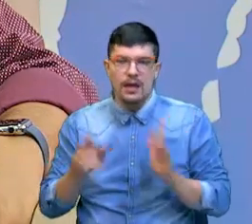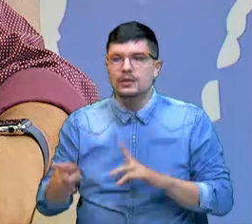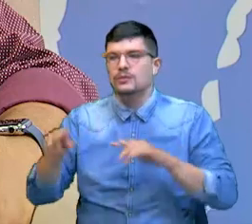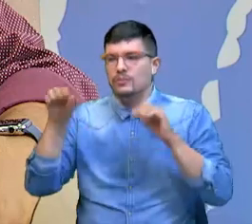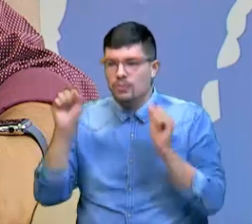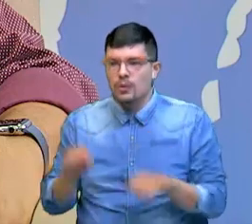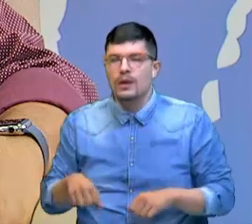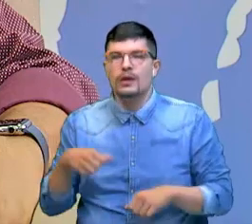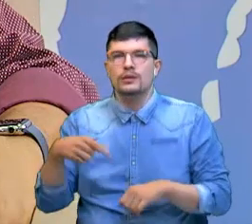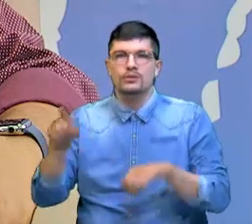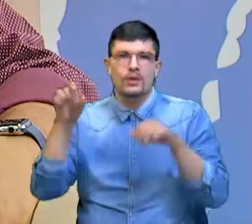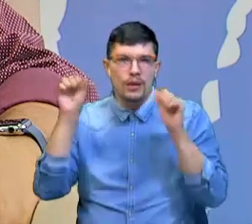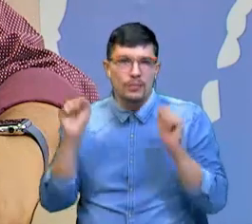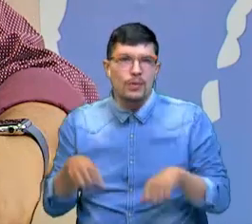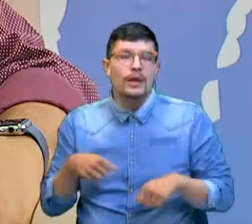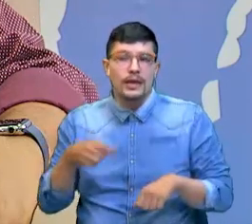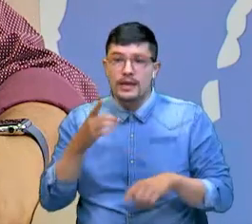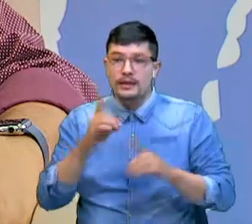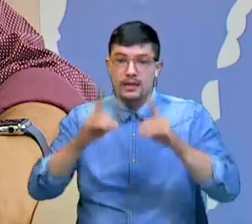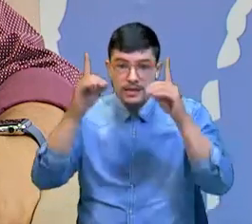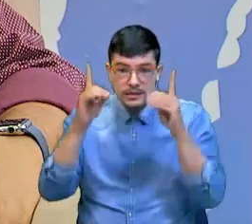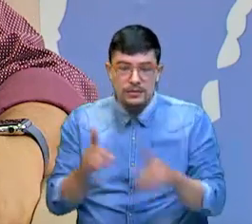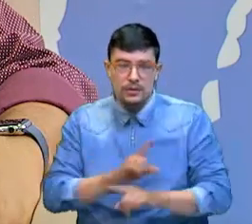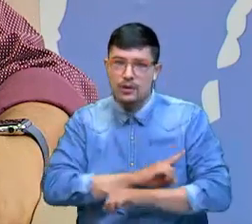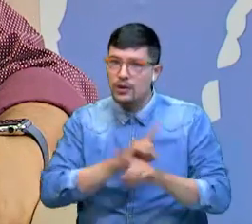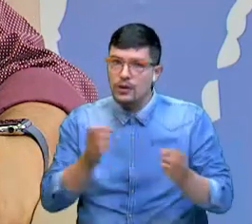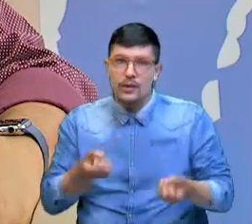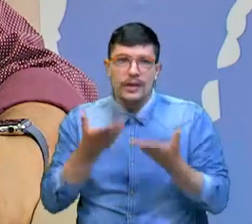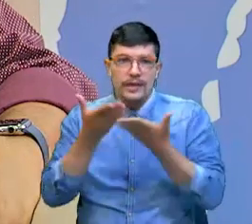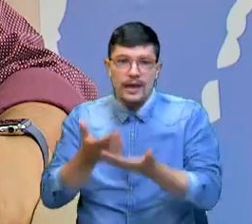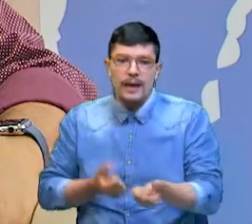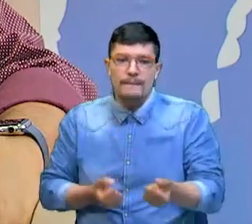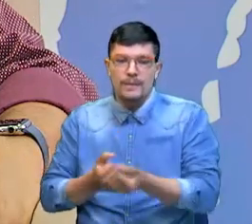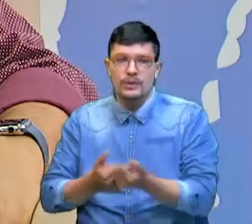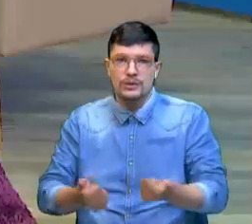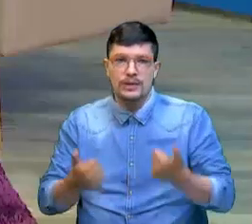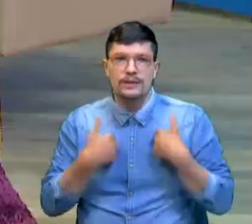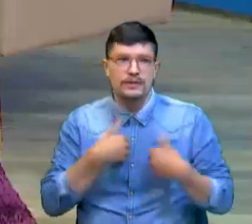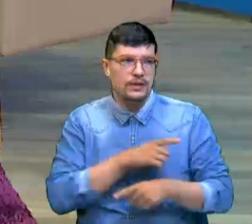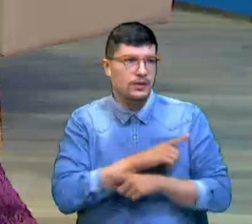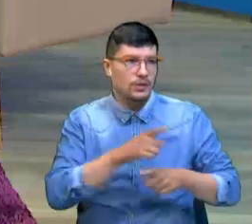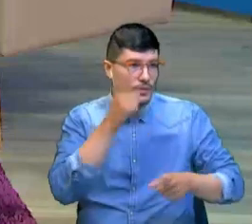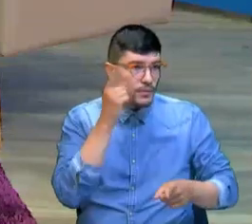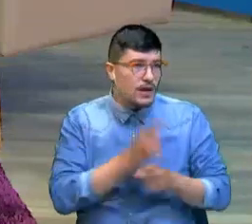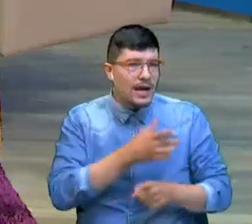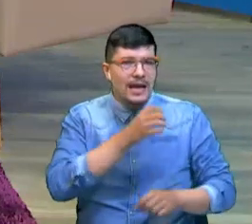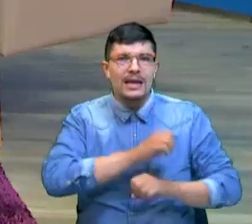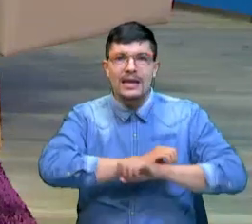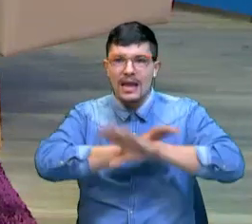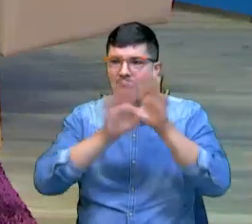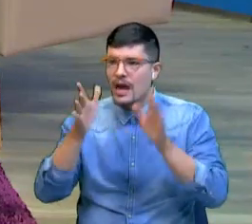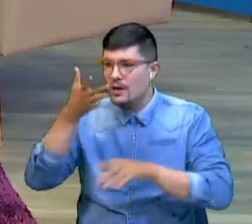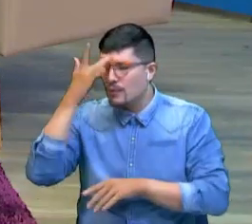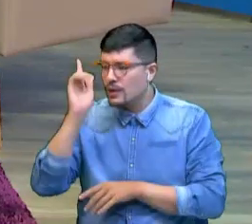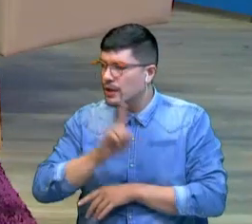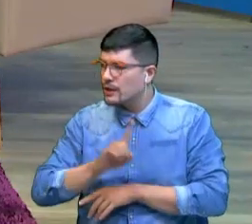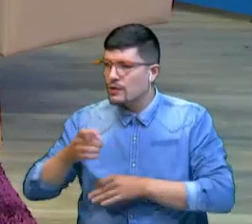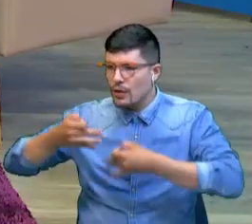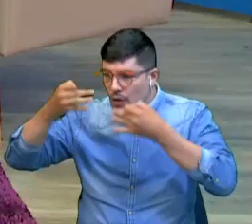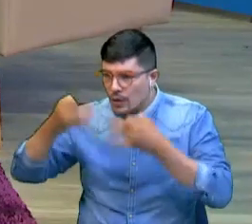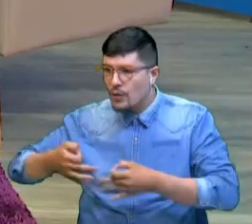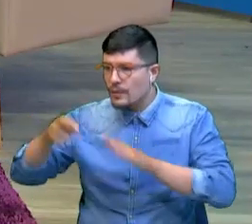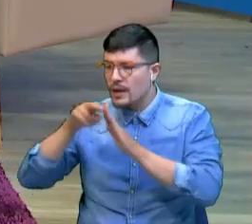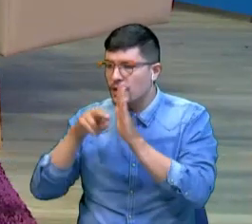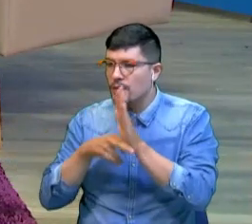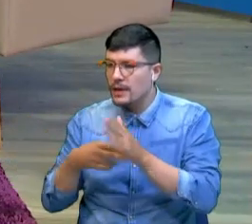pueden decidir que no le dan el amparo. Que no procede, claro, porque no cumple con el principio